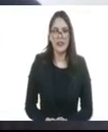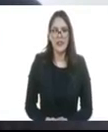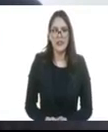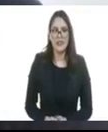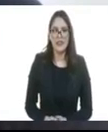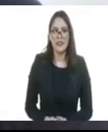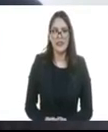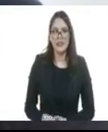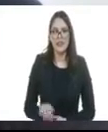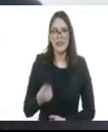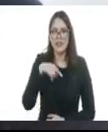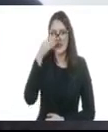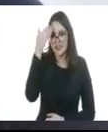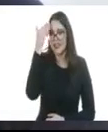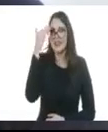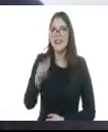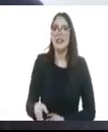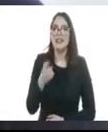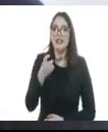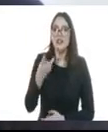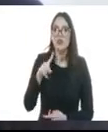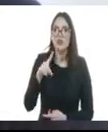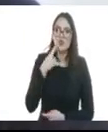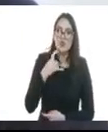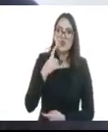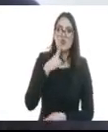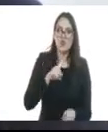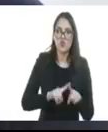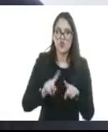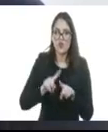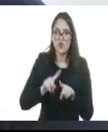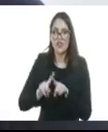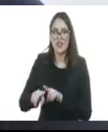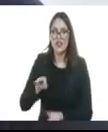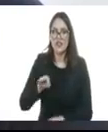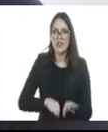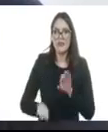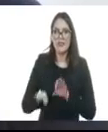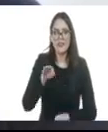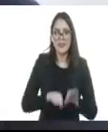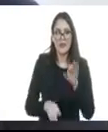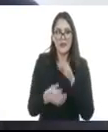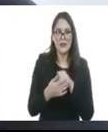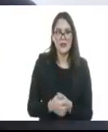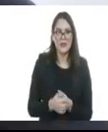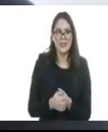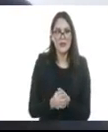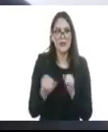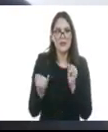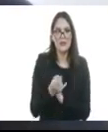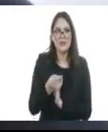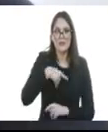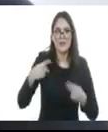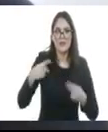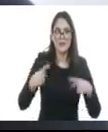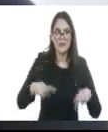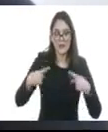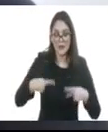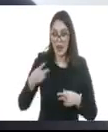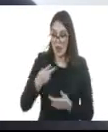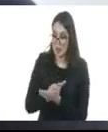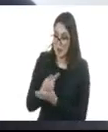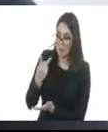contenidos abordados en los trabajos galardonados durante este certamen, y quienes obtuvieron mención honorífica